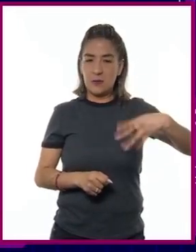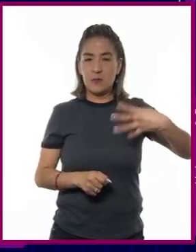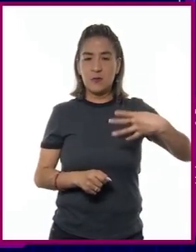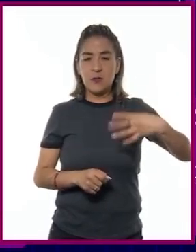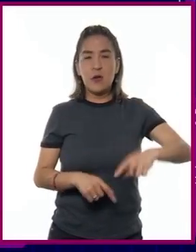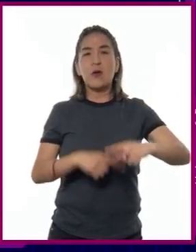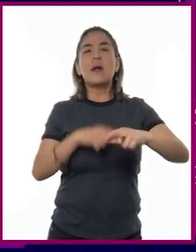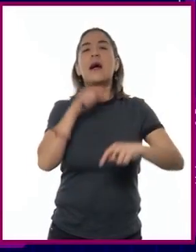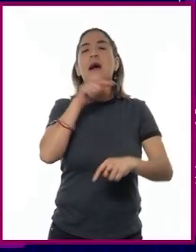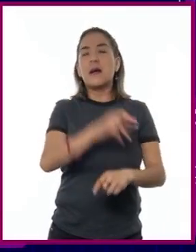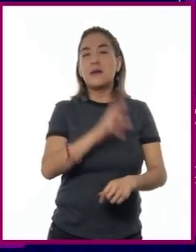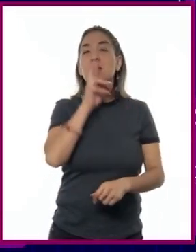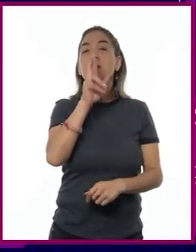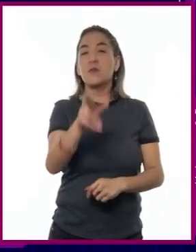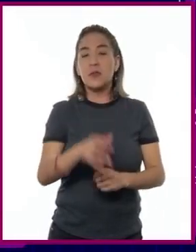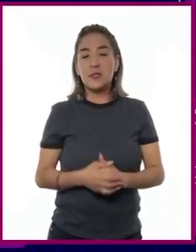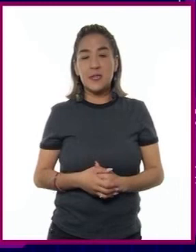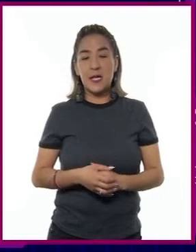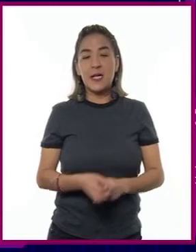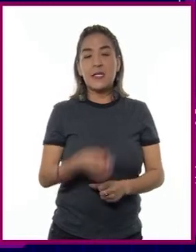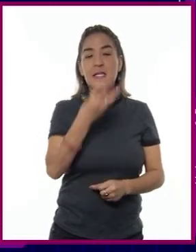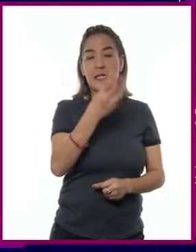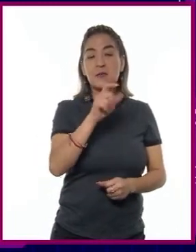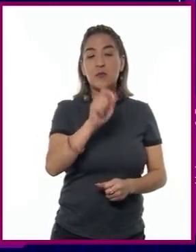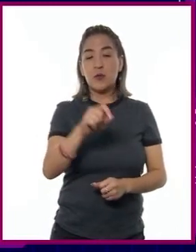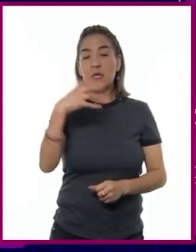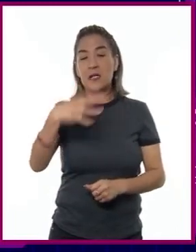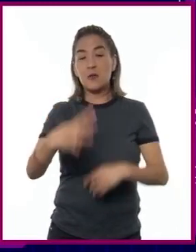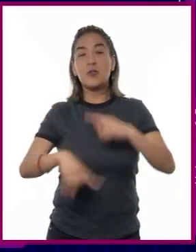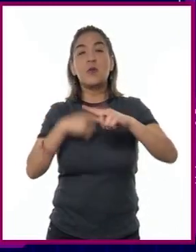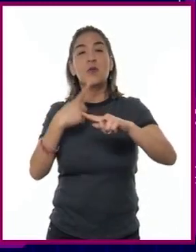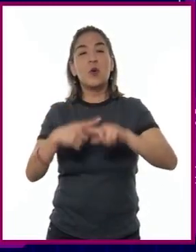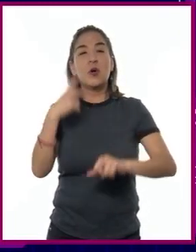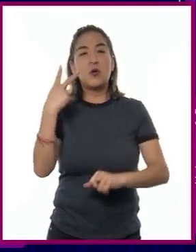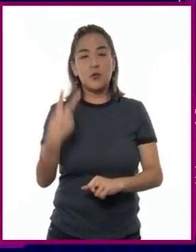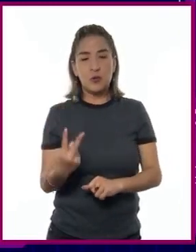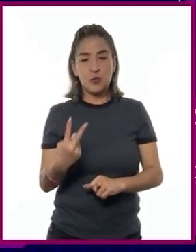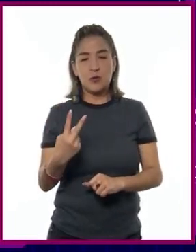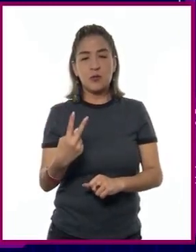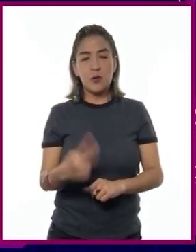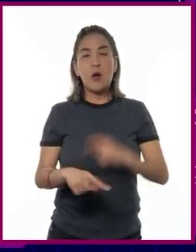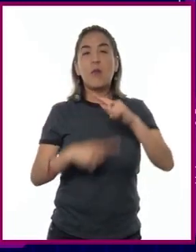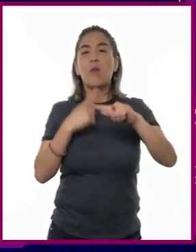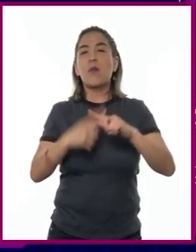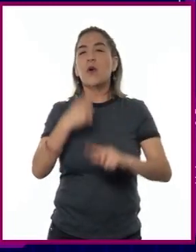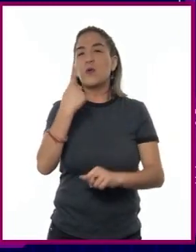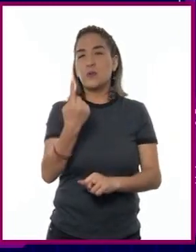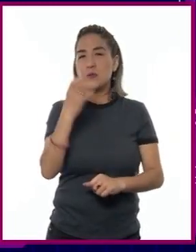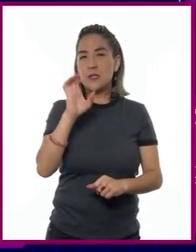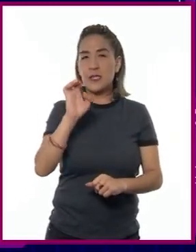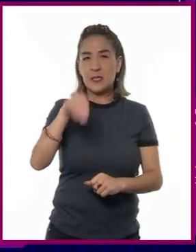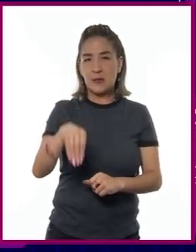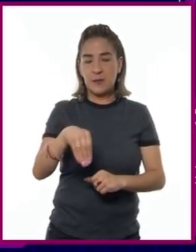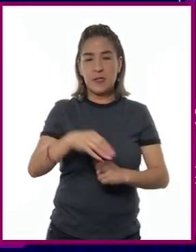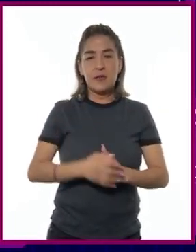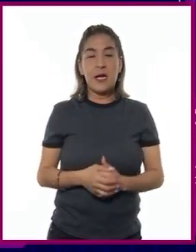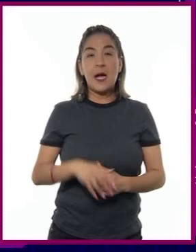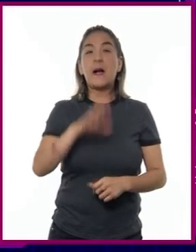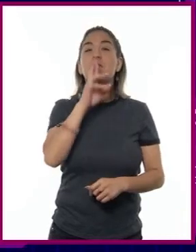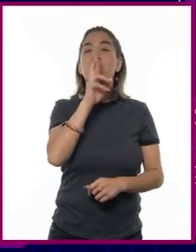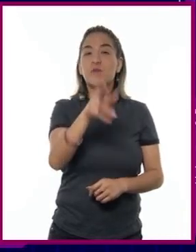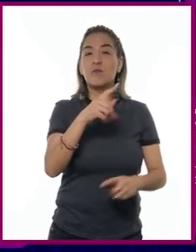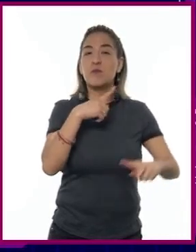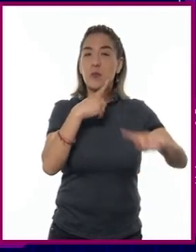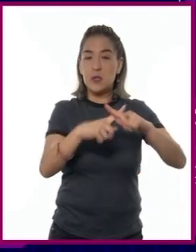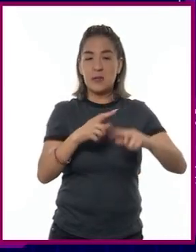3.14, se obtiene 3.14 por 2 por 1 centímetro. Al